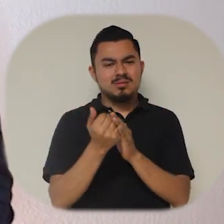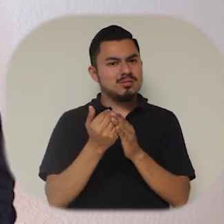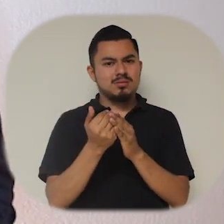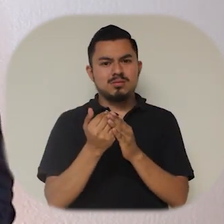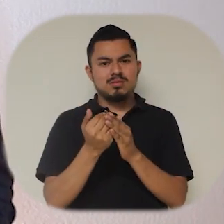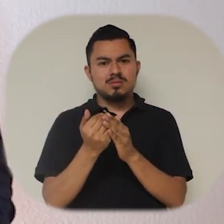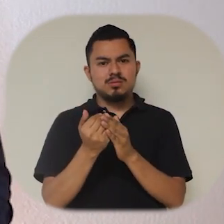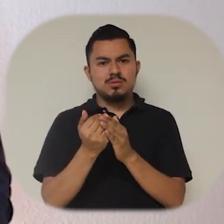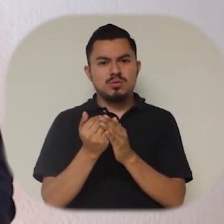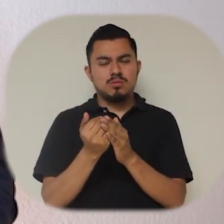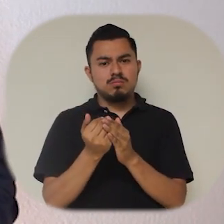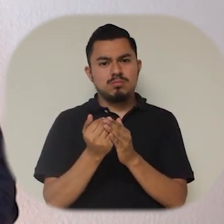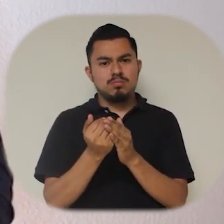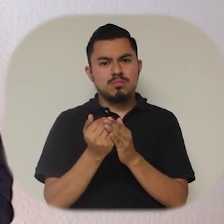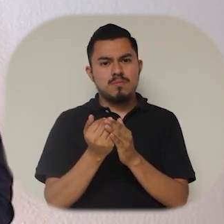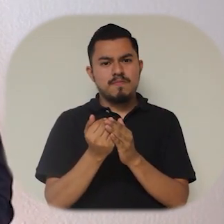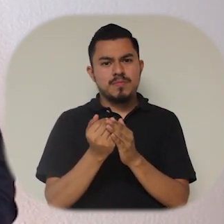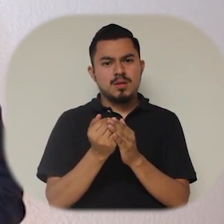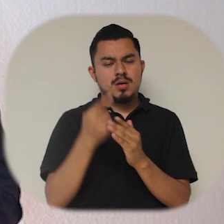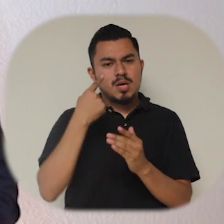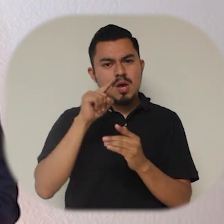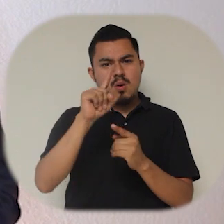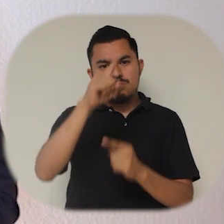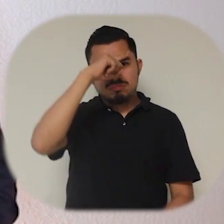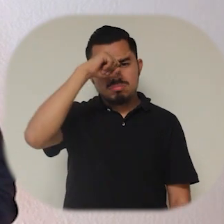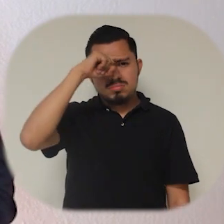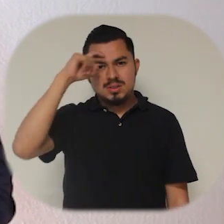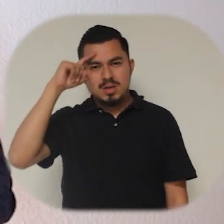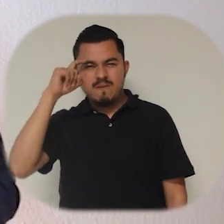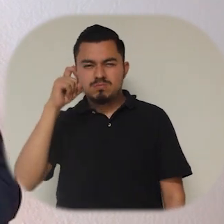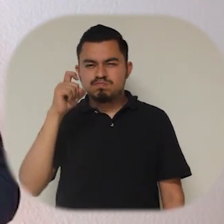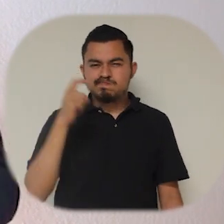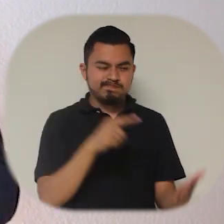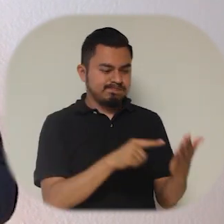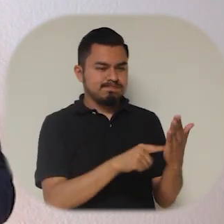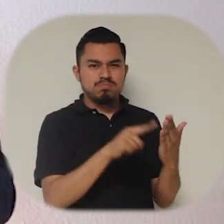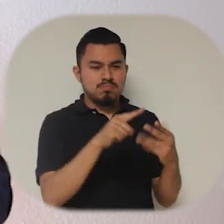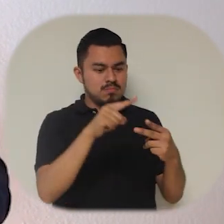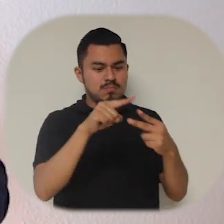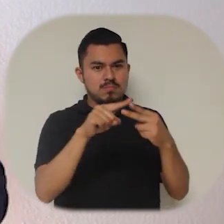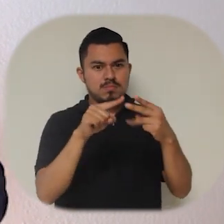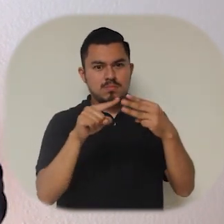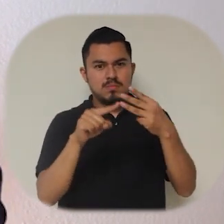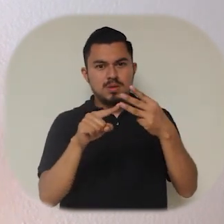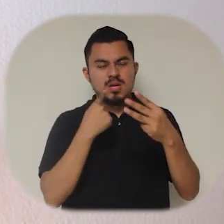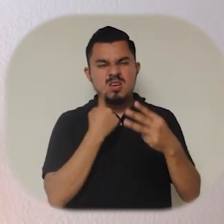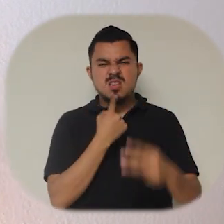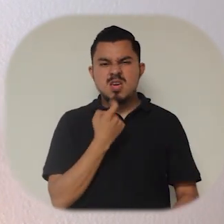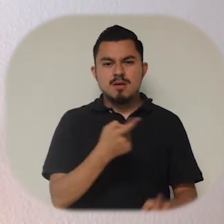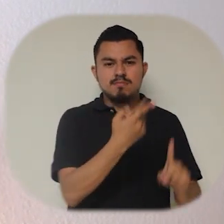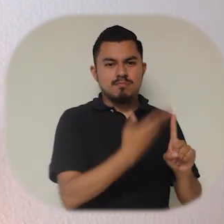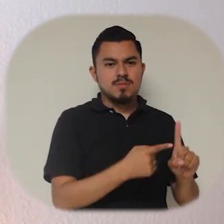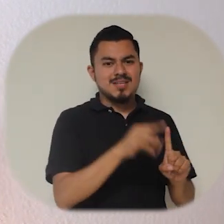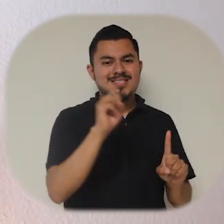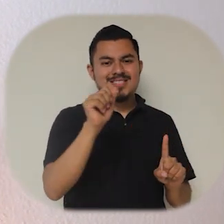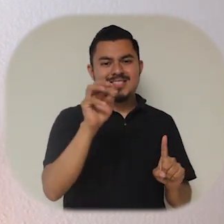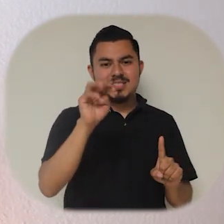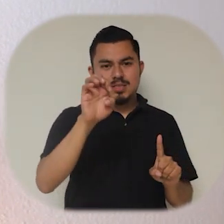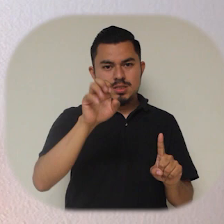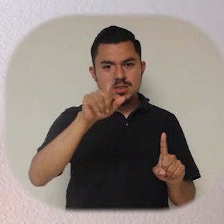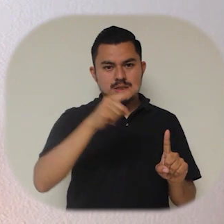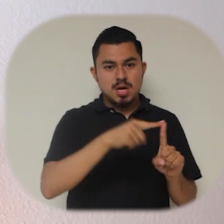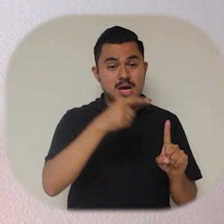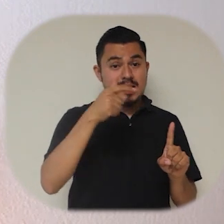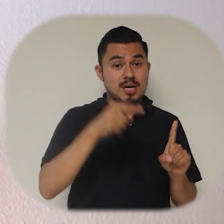Vemos que un oficio que reflejaba el de estos tres oficios era el de Samuel. Samuel reflejaba a los reyes, sacerdotes